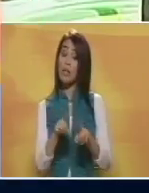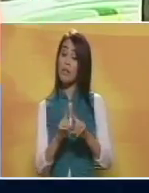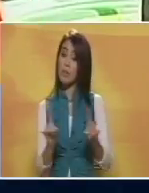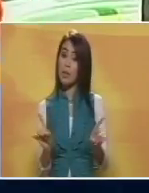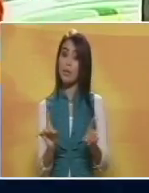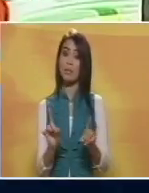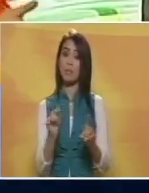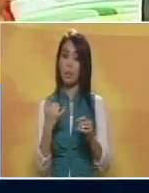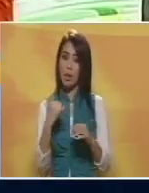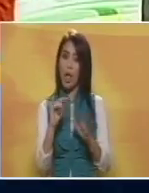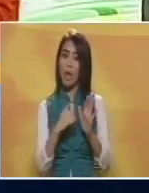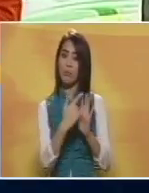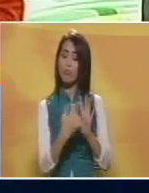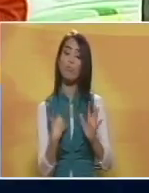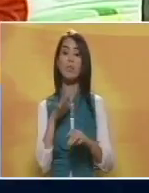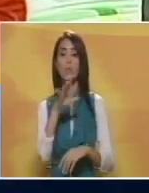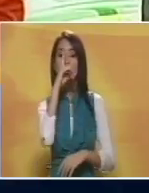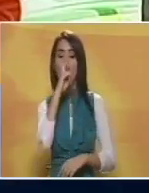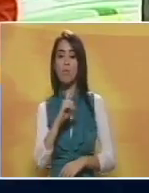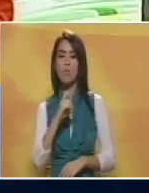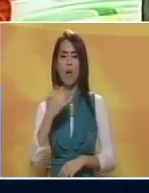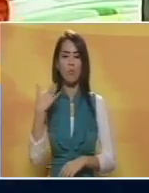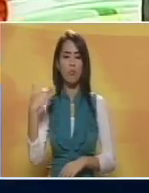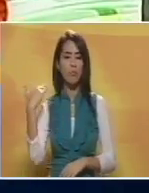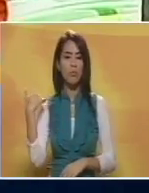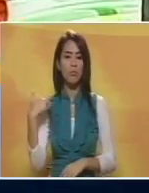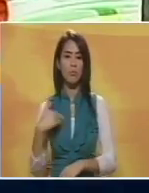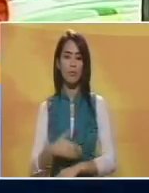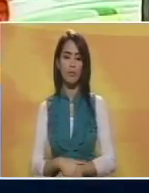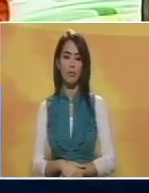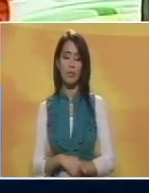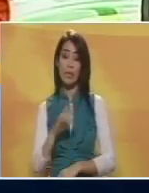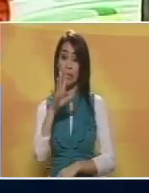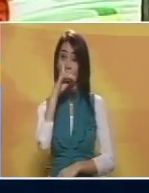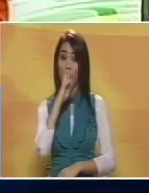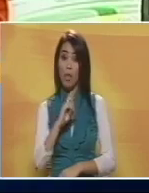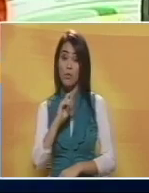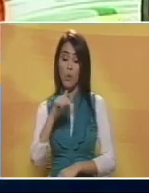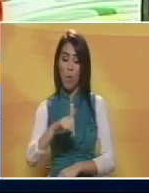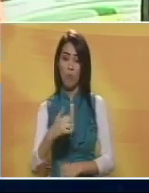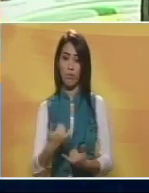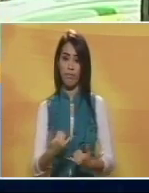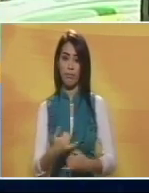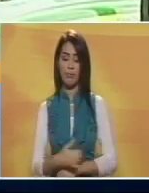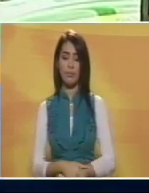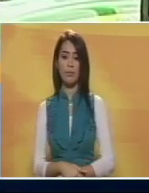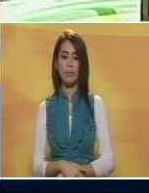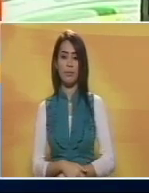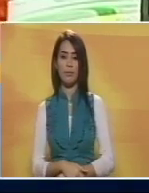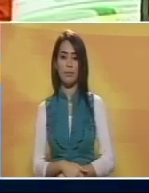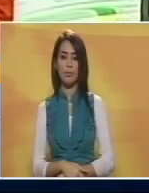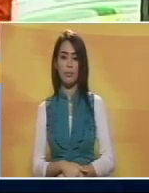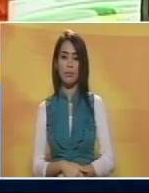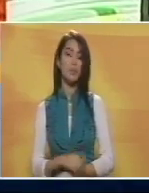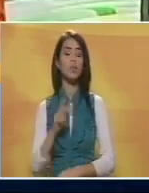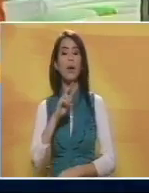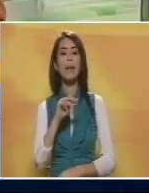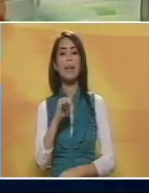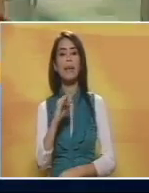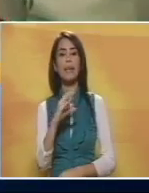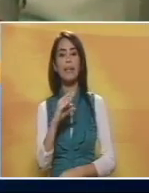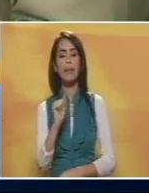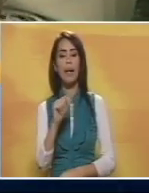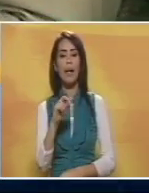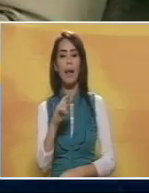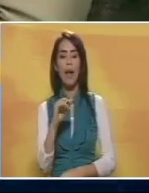hay entre 5 años antes y 5 años hoy aquí. Sobre Nicaragua, yo he estado en